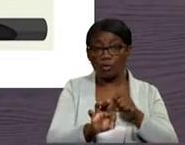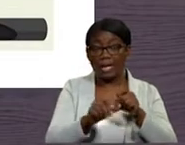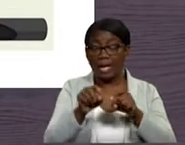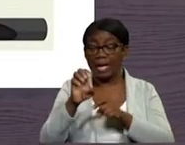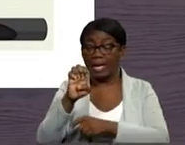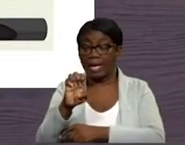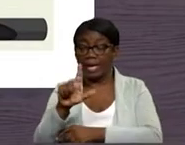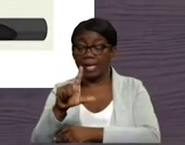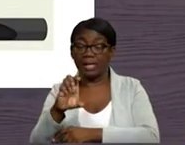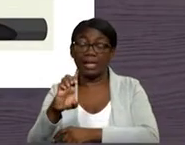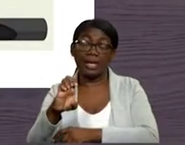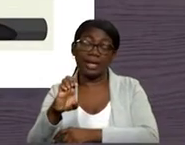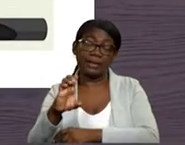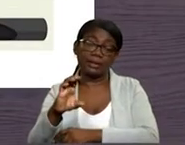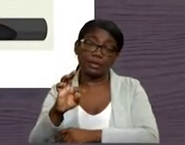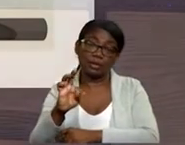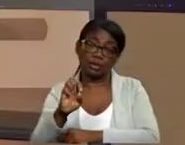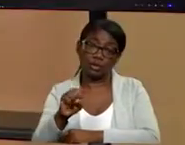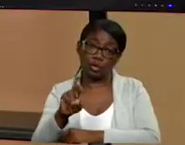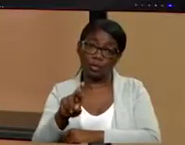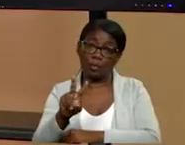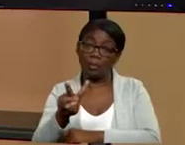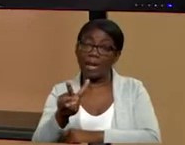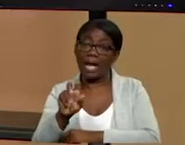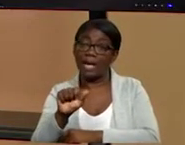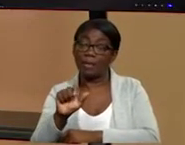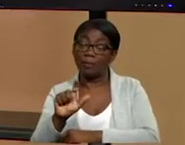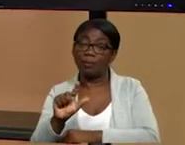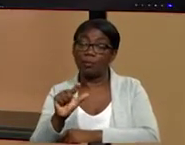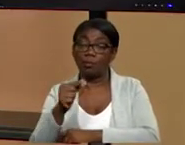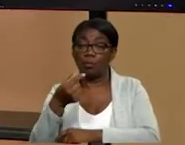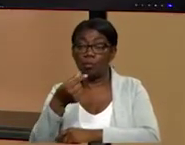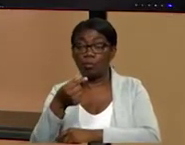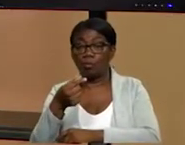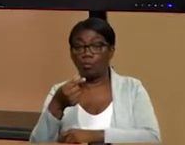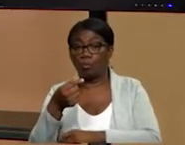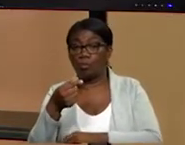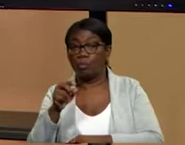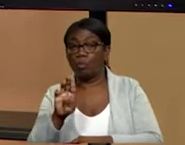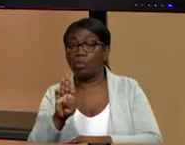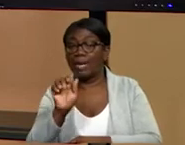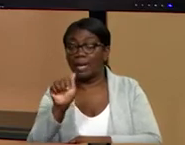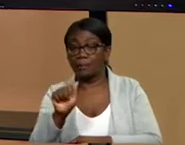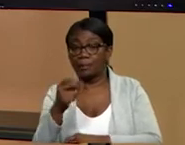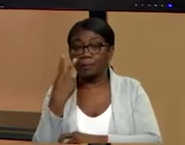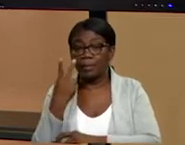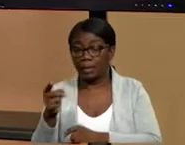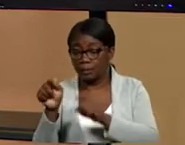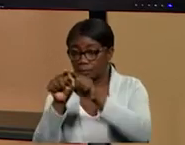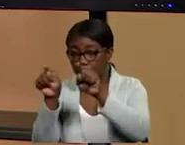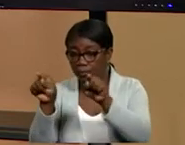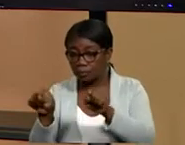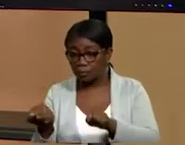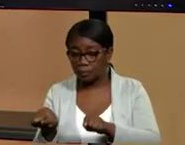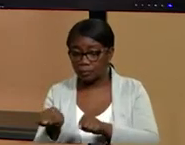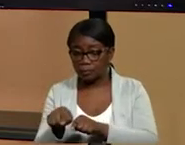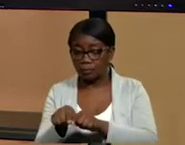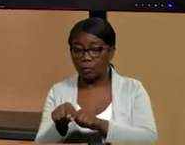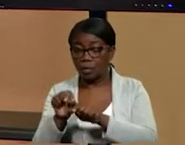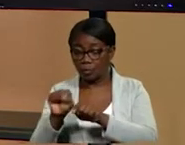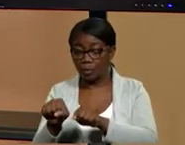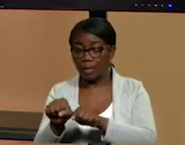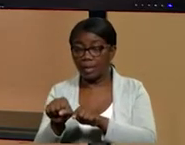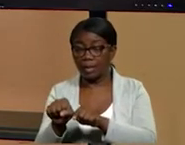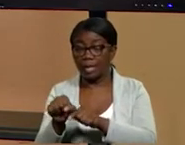electroválvulas, ustedes observan aquí un pequeño embolo, ¿okay? Que puede